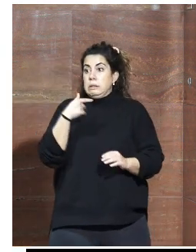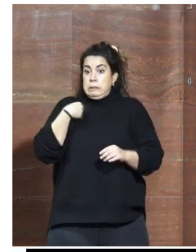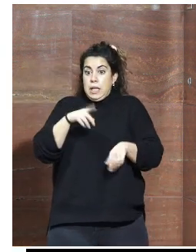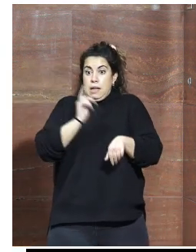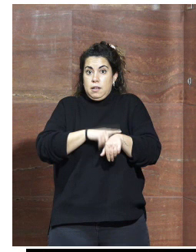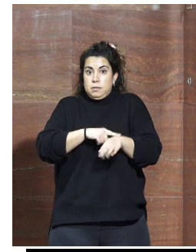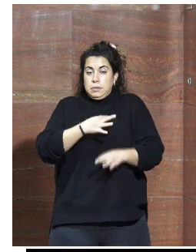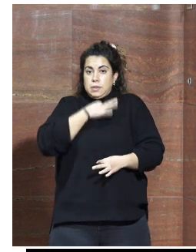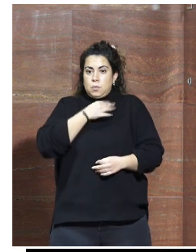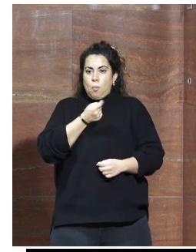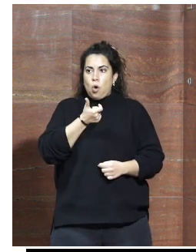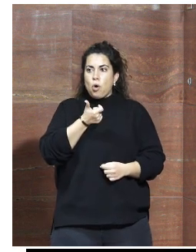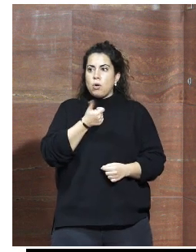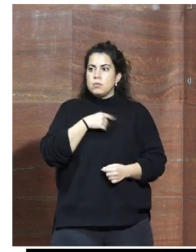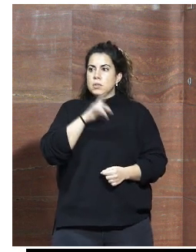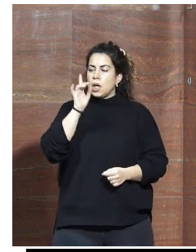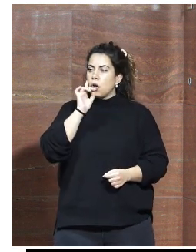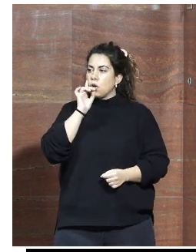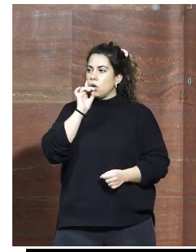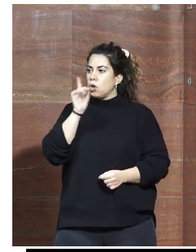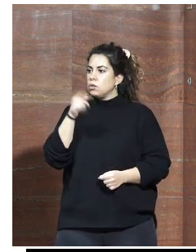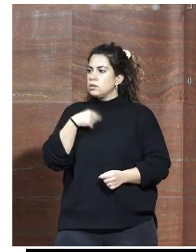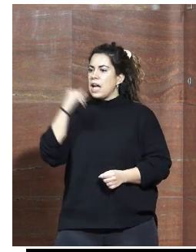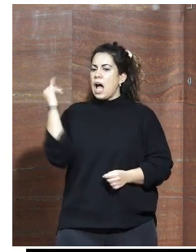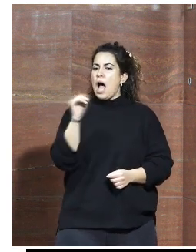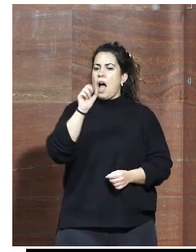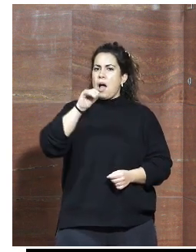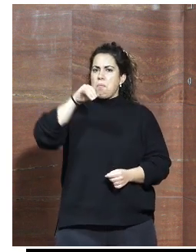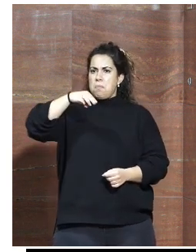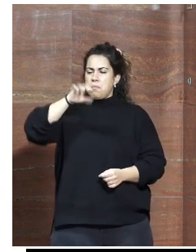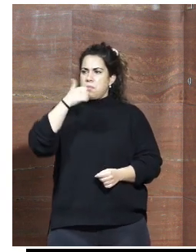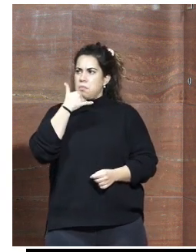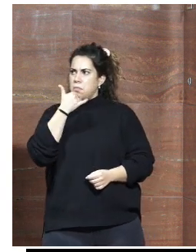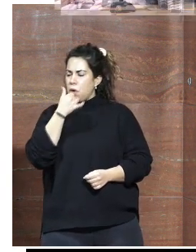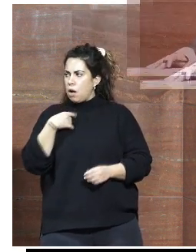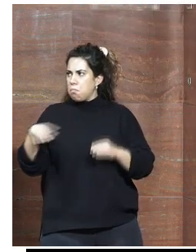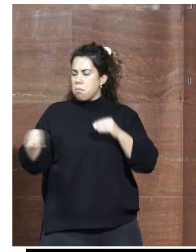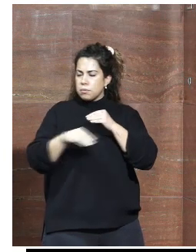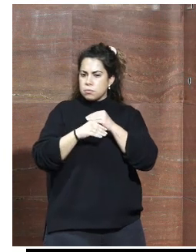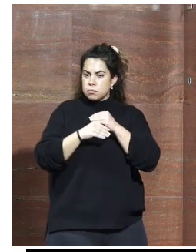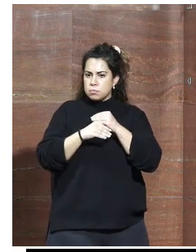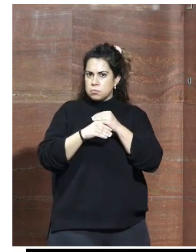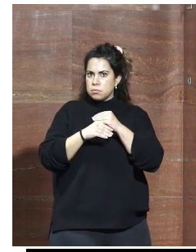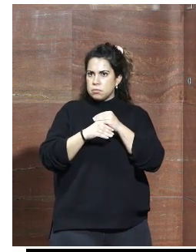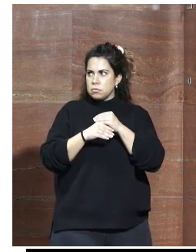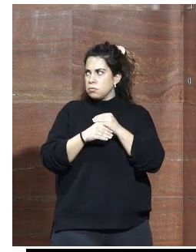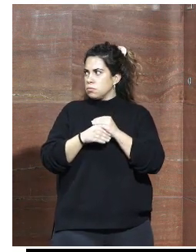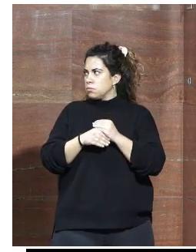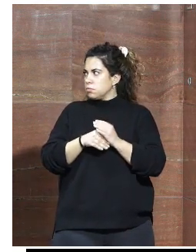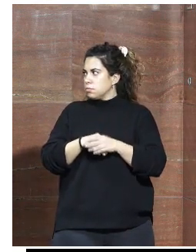tiempo, y yo no sé si Álvaro también tenía algo que comentar en este punto, por darle la oportunidad también, porque tenía... Voy